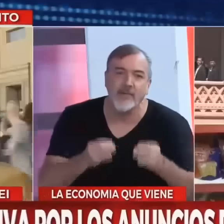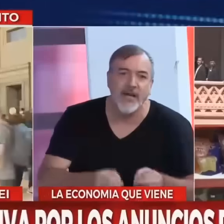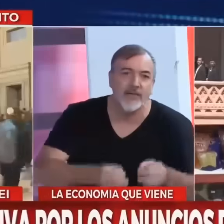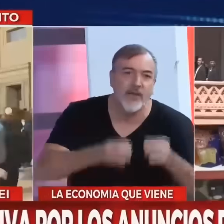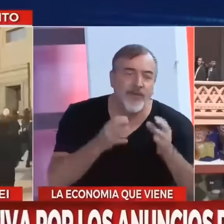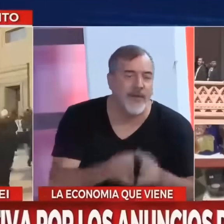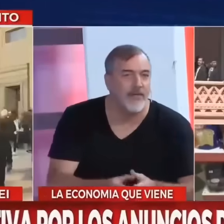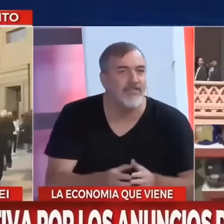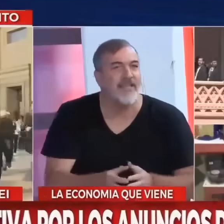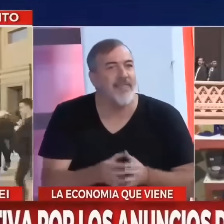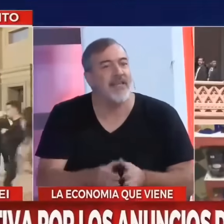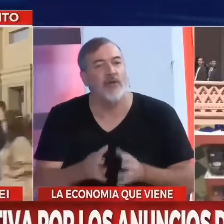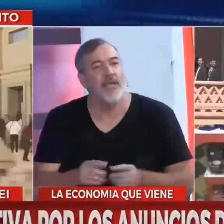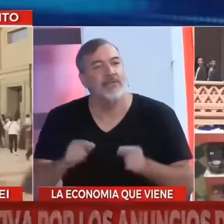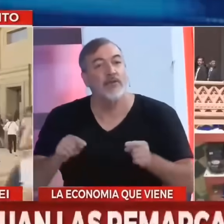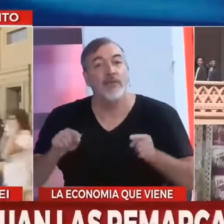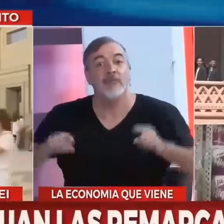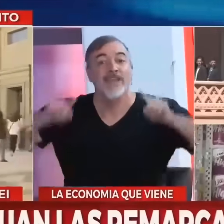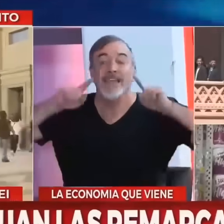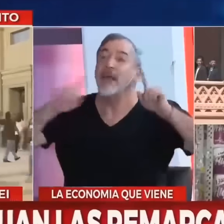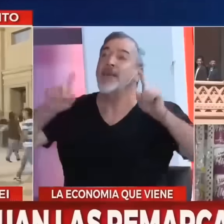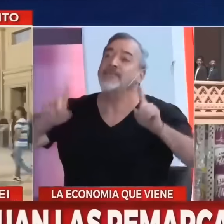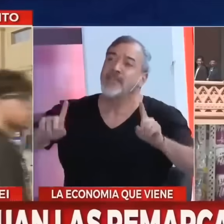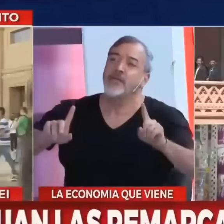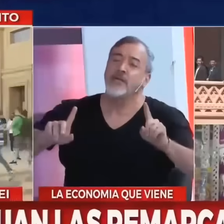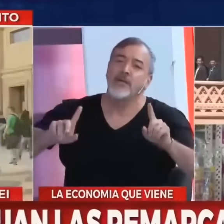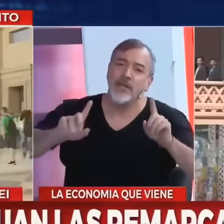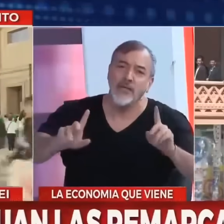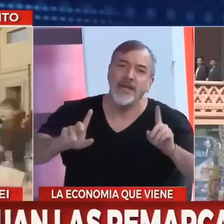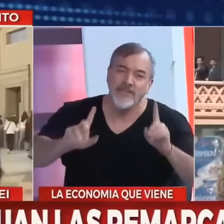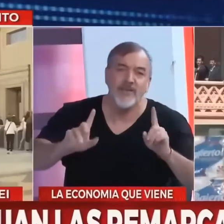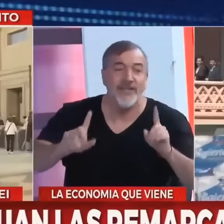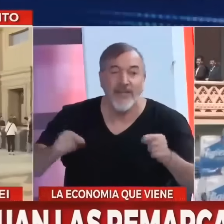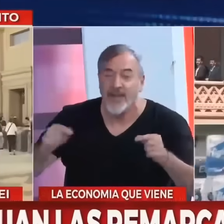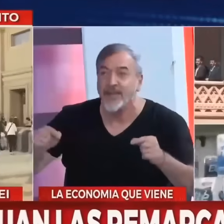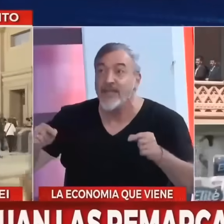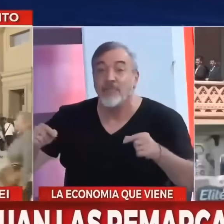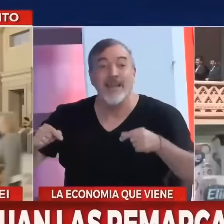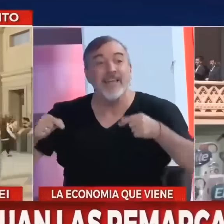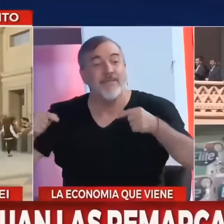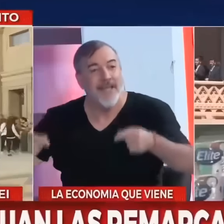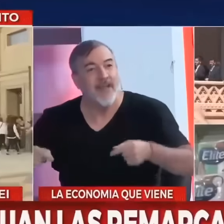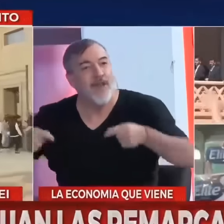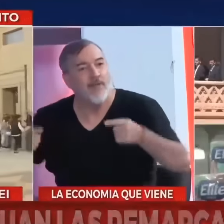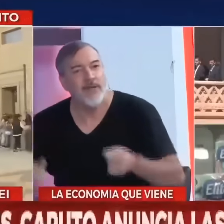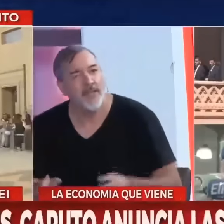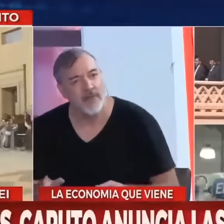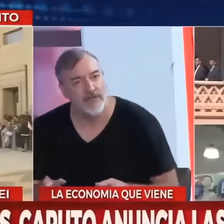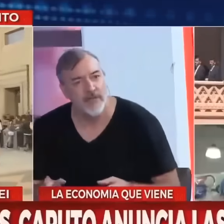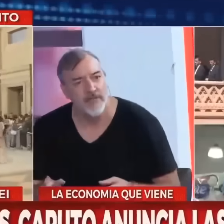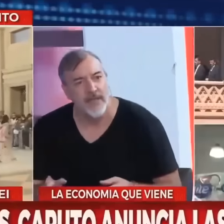de las trabajadoras los trabajadores estatales las jubiladas y los jubilados y ahora a las 5 y ahora a las 5 de la tarde planifican una